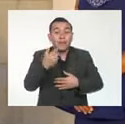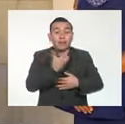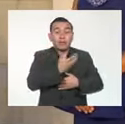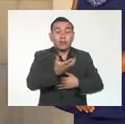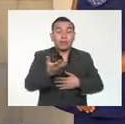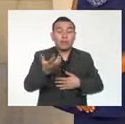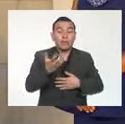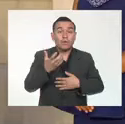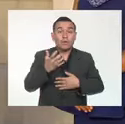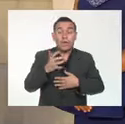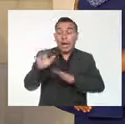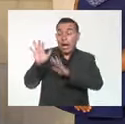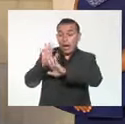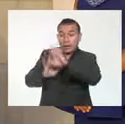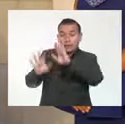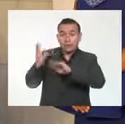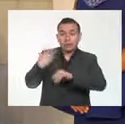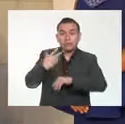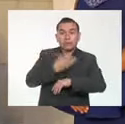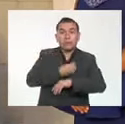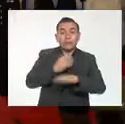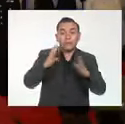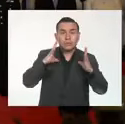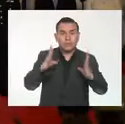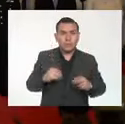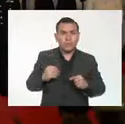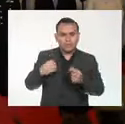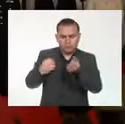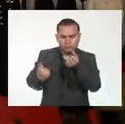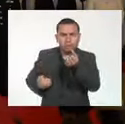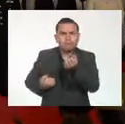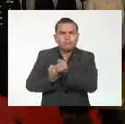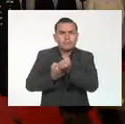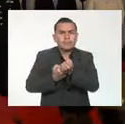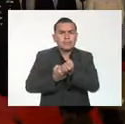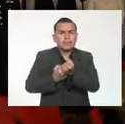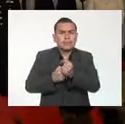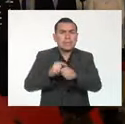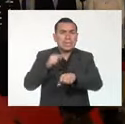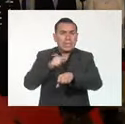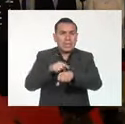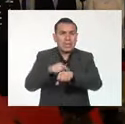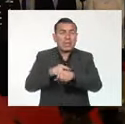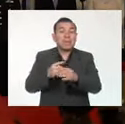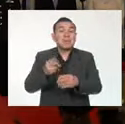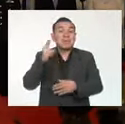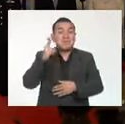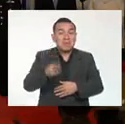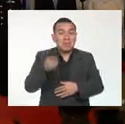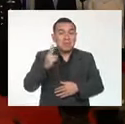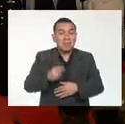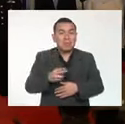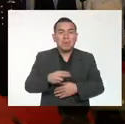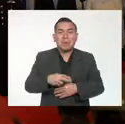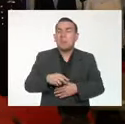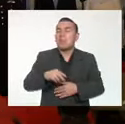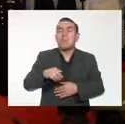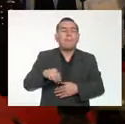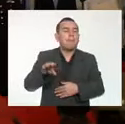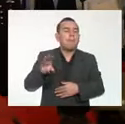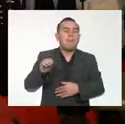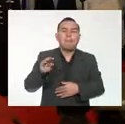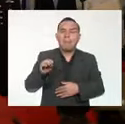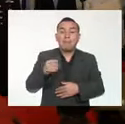históricas que fueron promesas de campaña de gobiernos anteriores, que durante décadas solo quedaron en palabras.